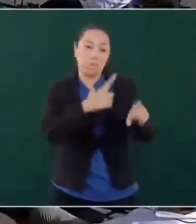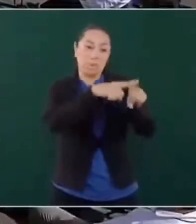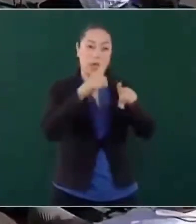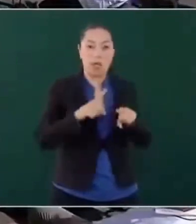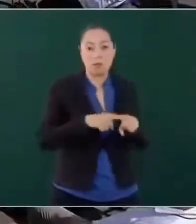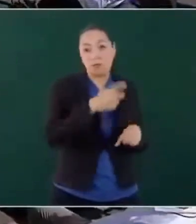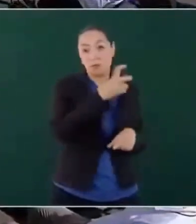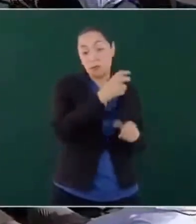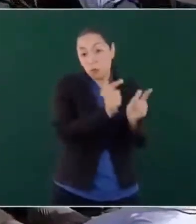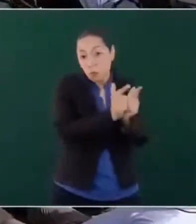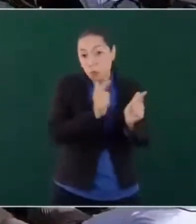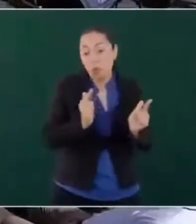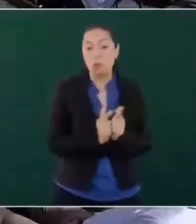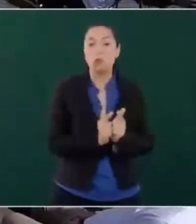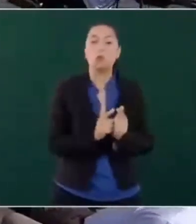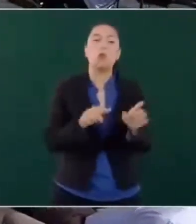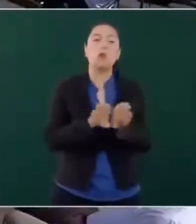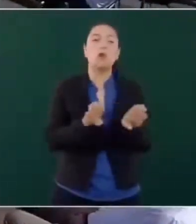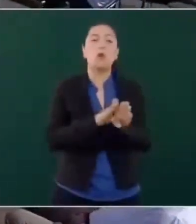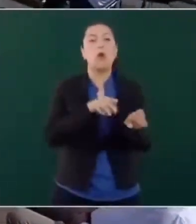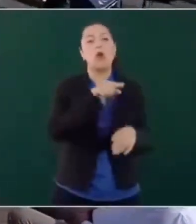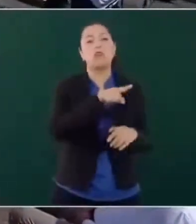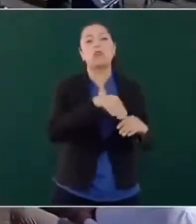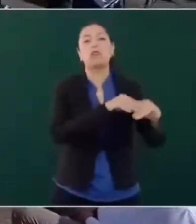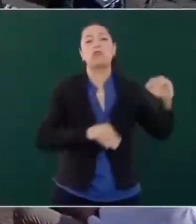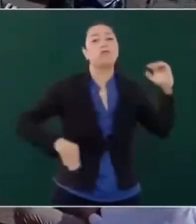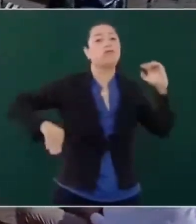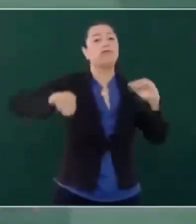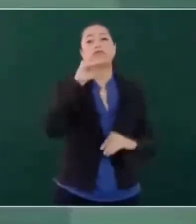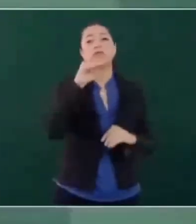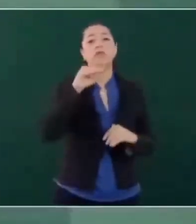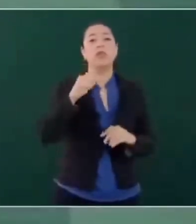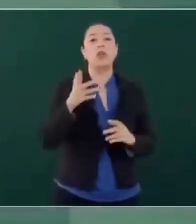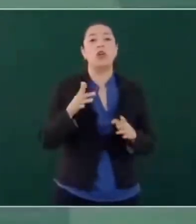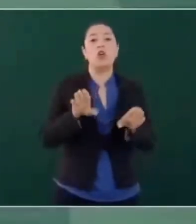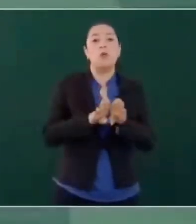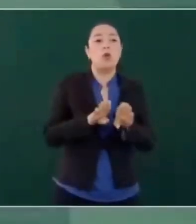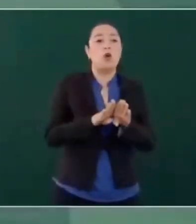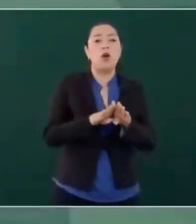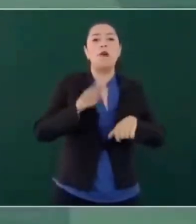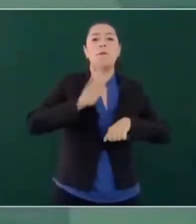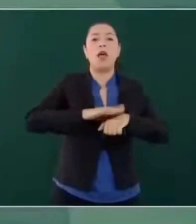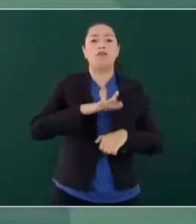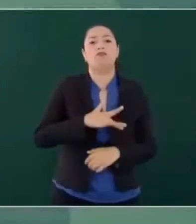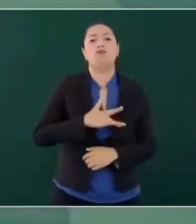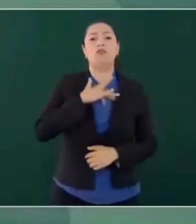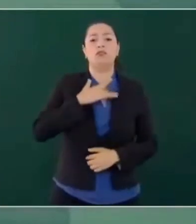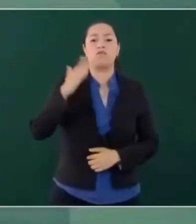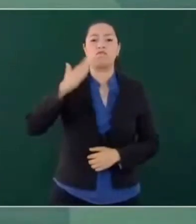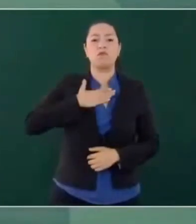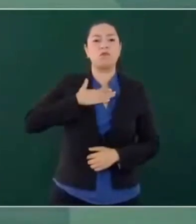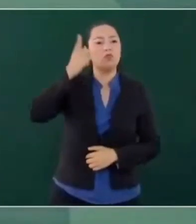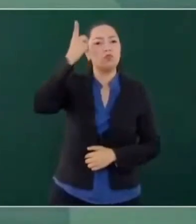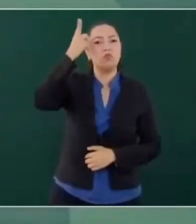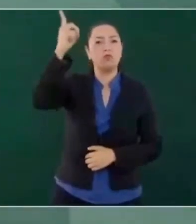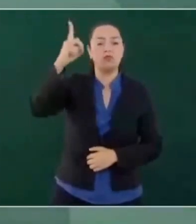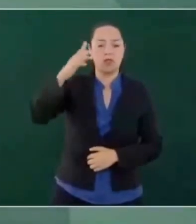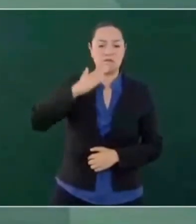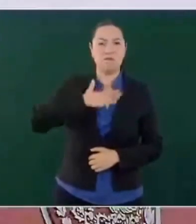un grupo de influyentes que llegaron a sentirse dueños de México.